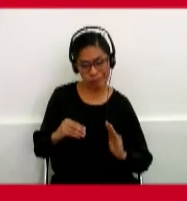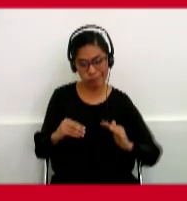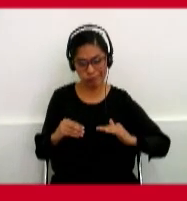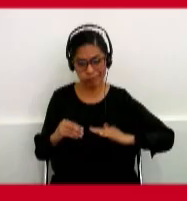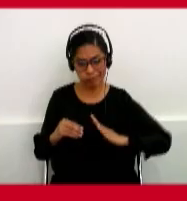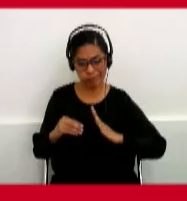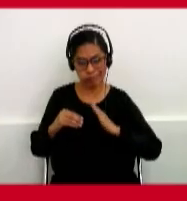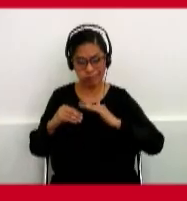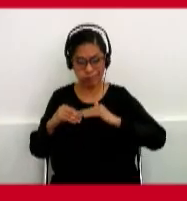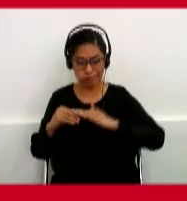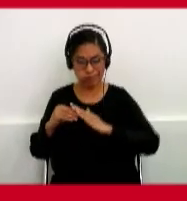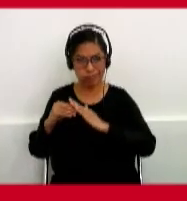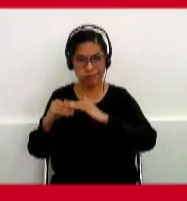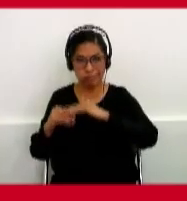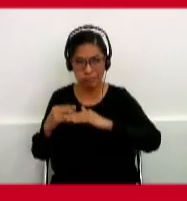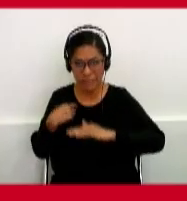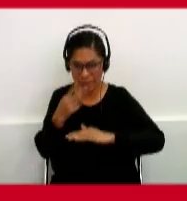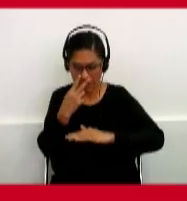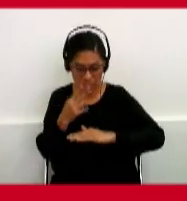se obtienen, ya empiezan a aparecer estas